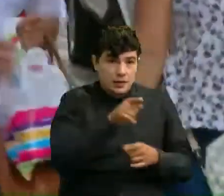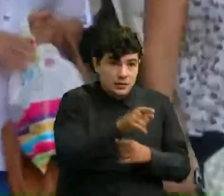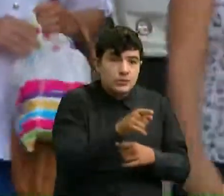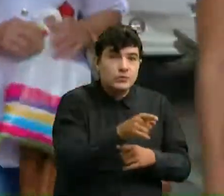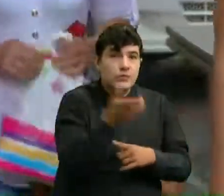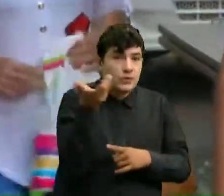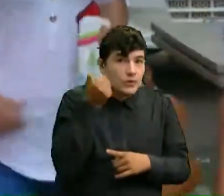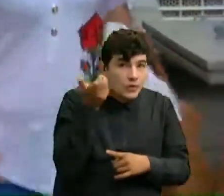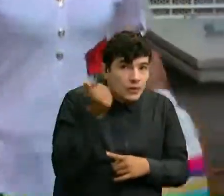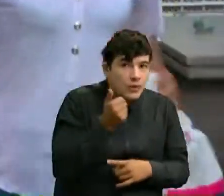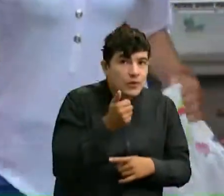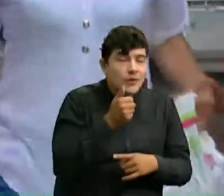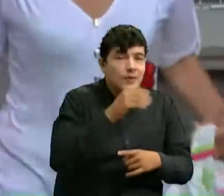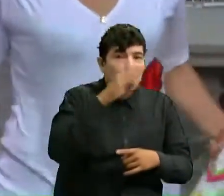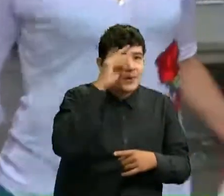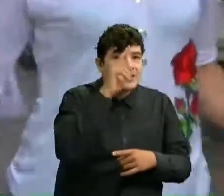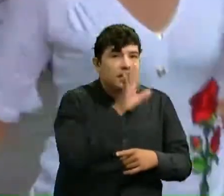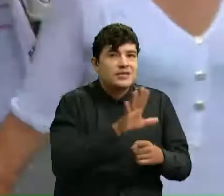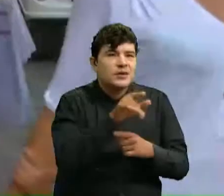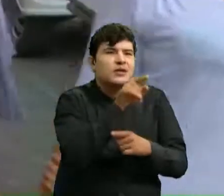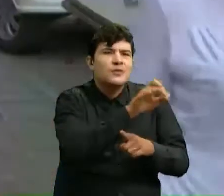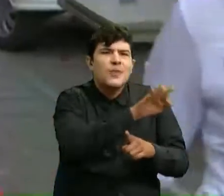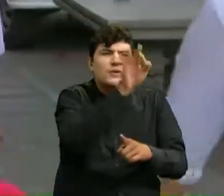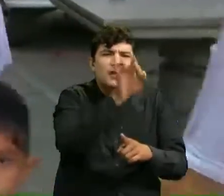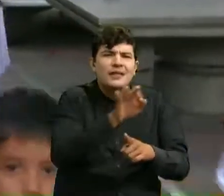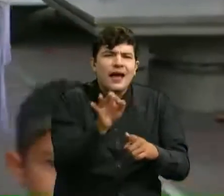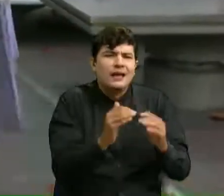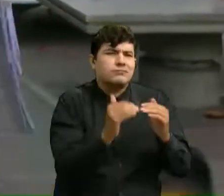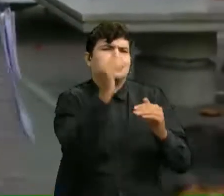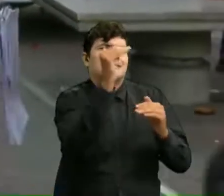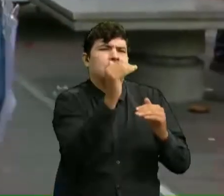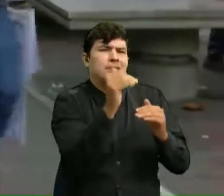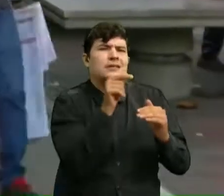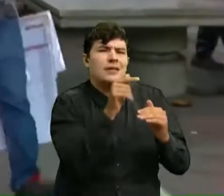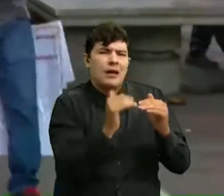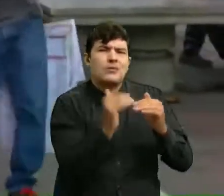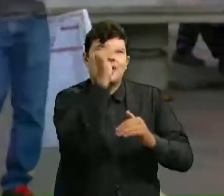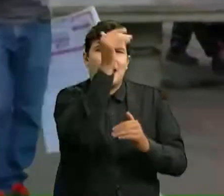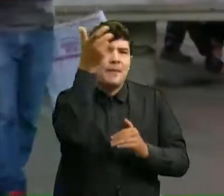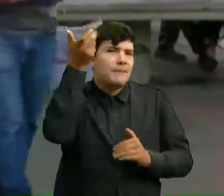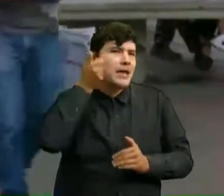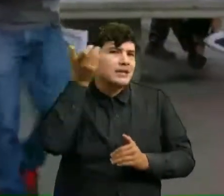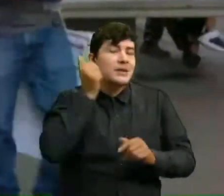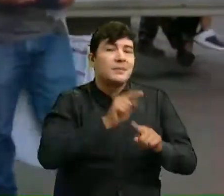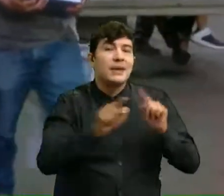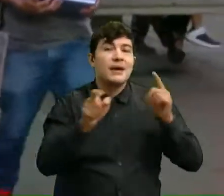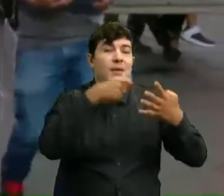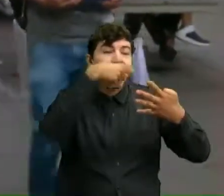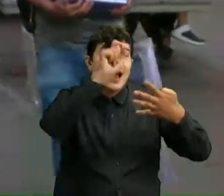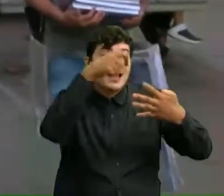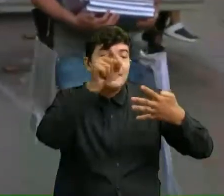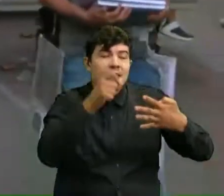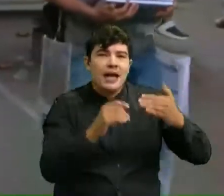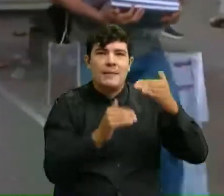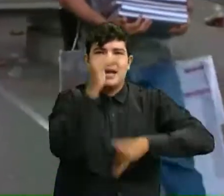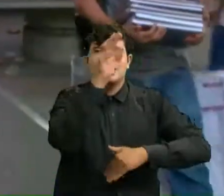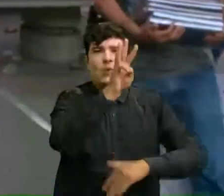pública, la persona tiene unos porcentajes más altos de pensión, pero también la calificación debe estar por encima